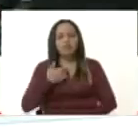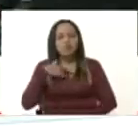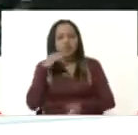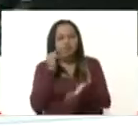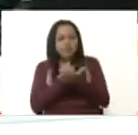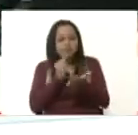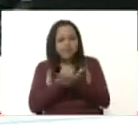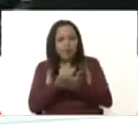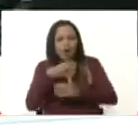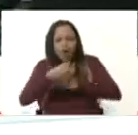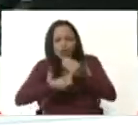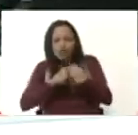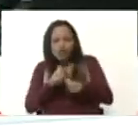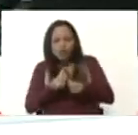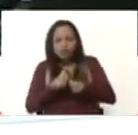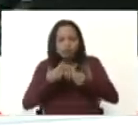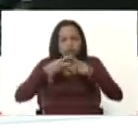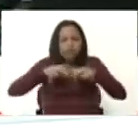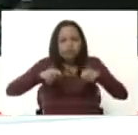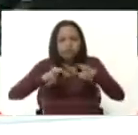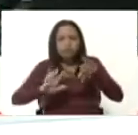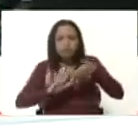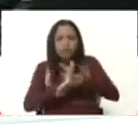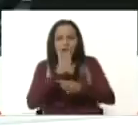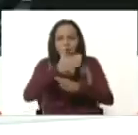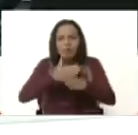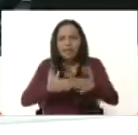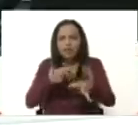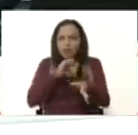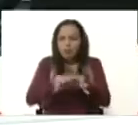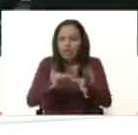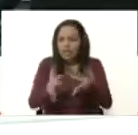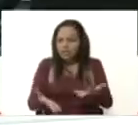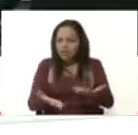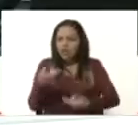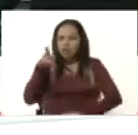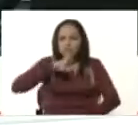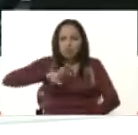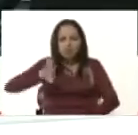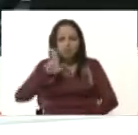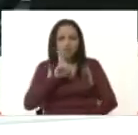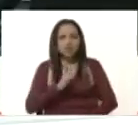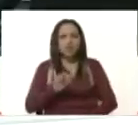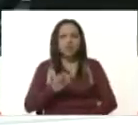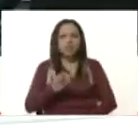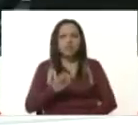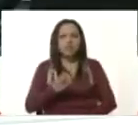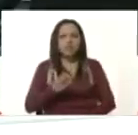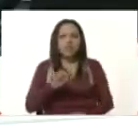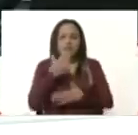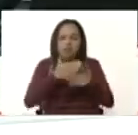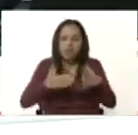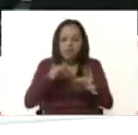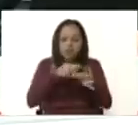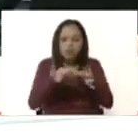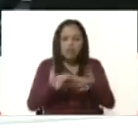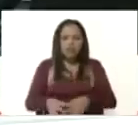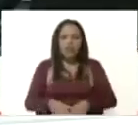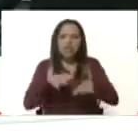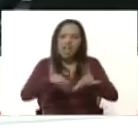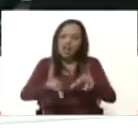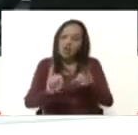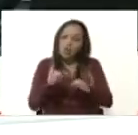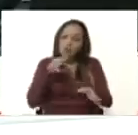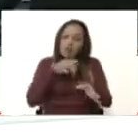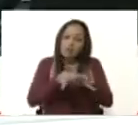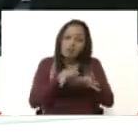voy ensayando el funcionamiento, la llegada del medio petro, la usabilidad del medio petro, la compra del medio petro